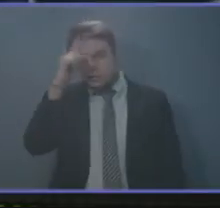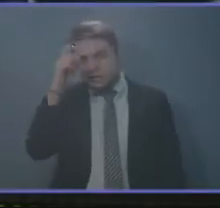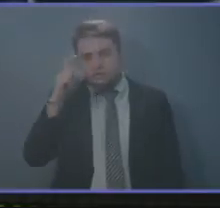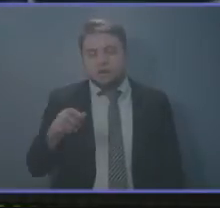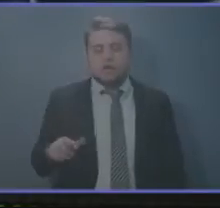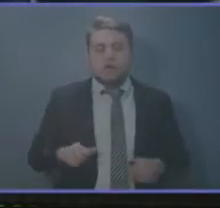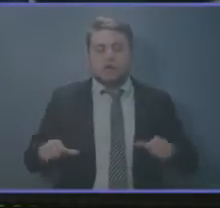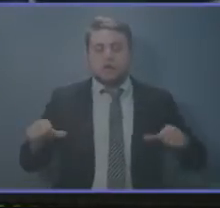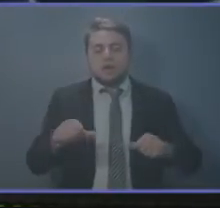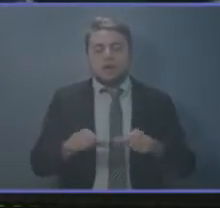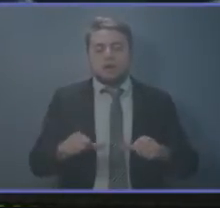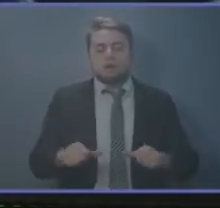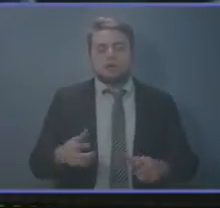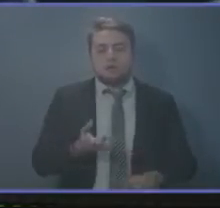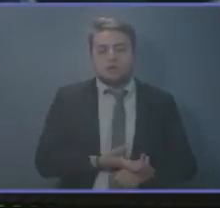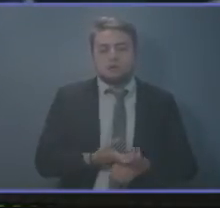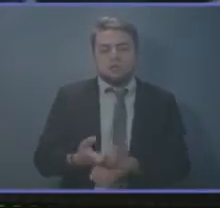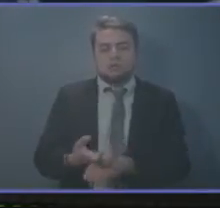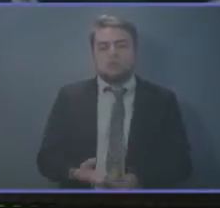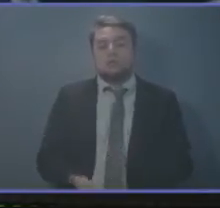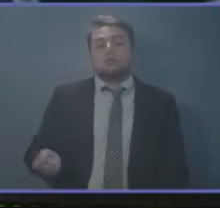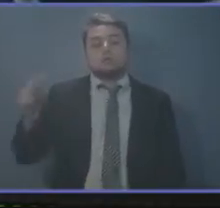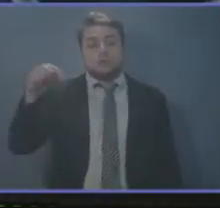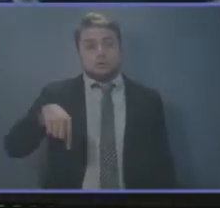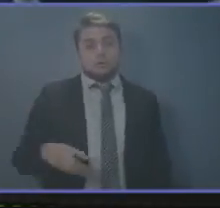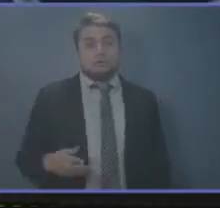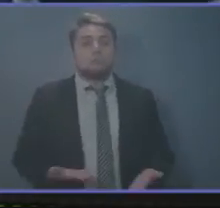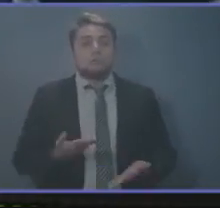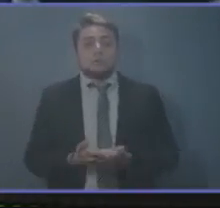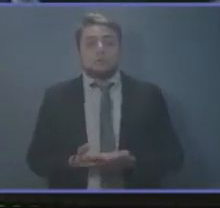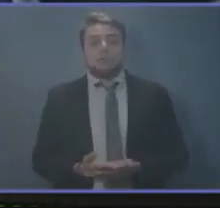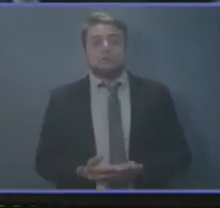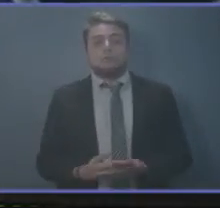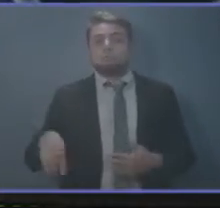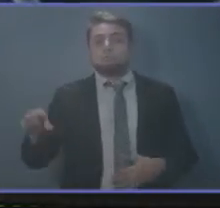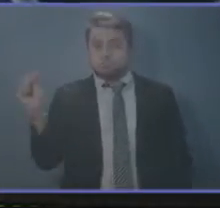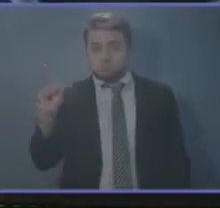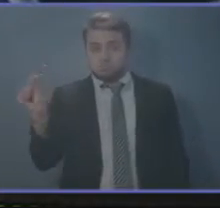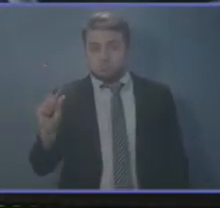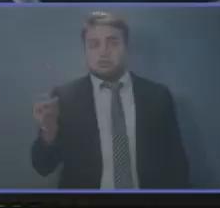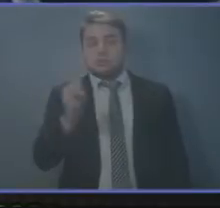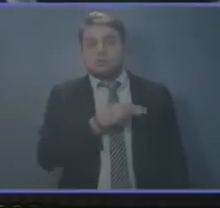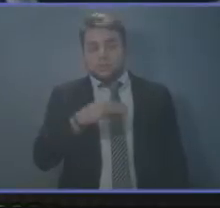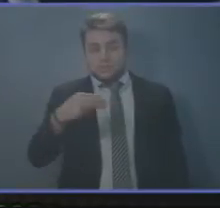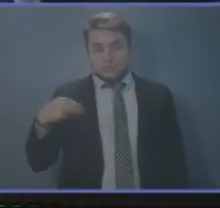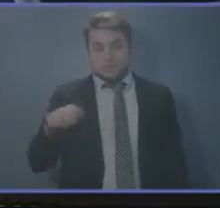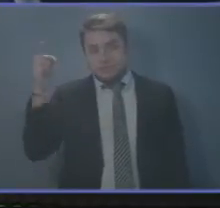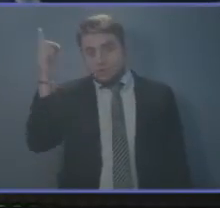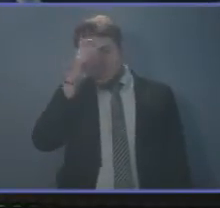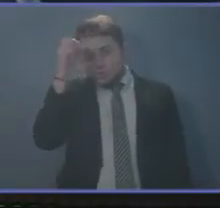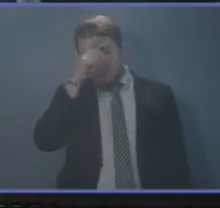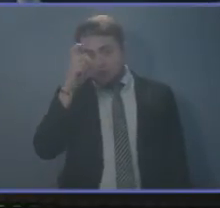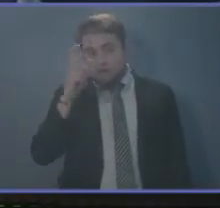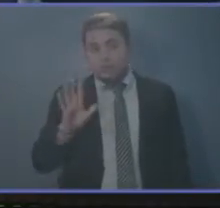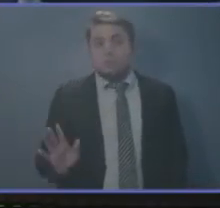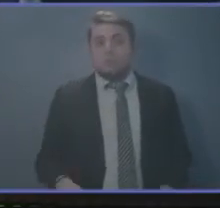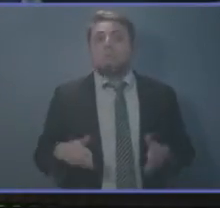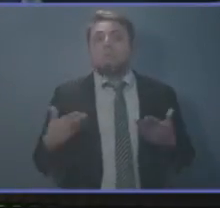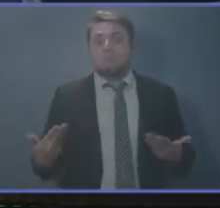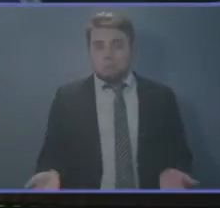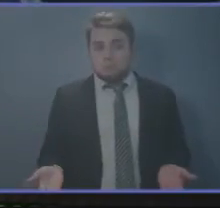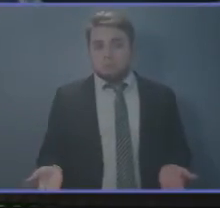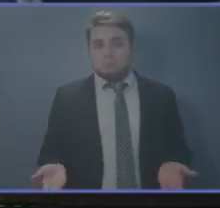esta propuesta dentro de este régimen le da la potestad al Ministerio de Trabajo para que